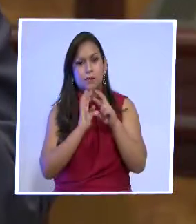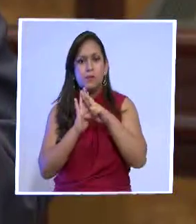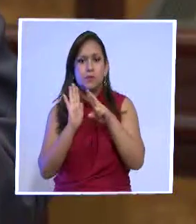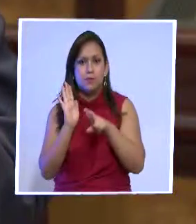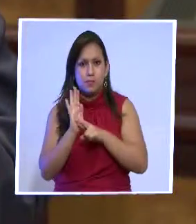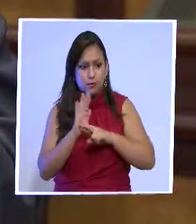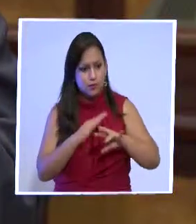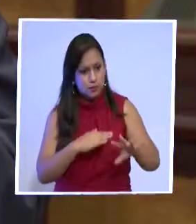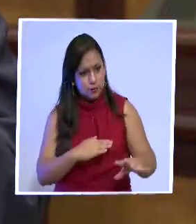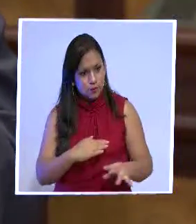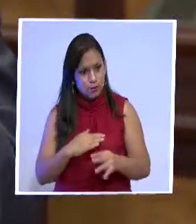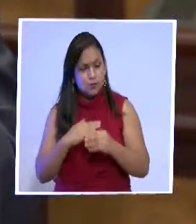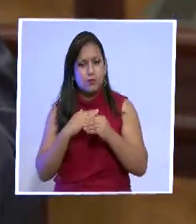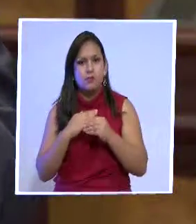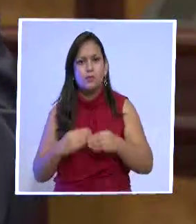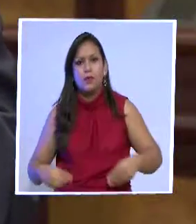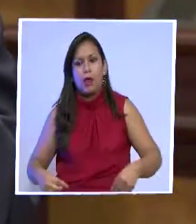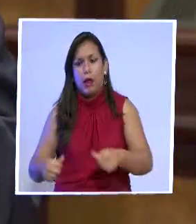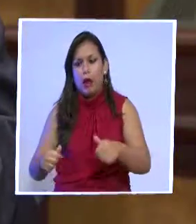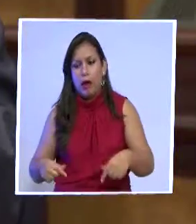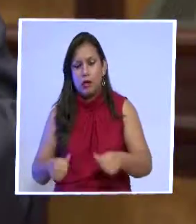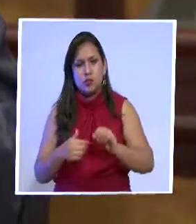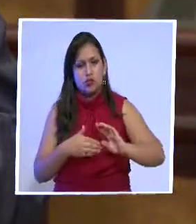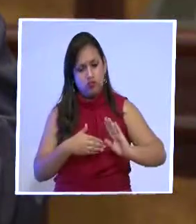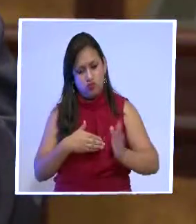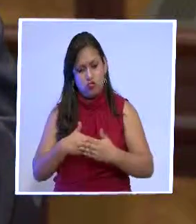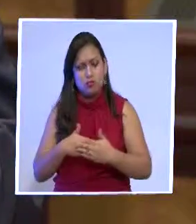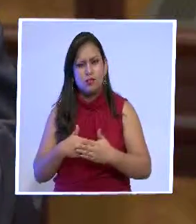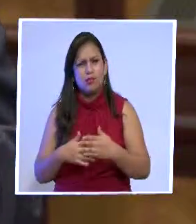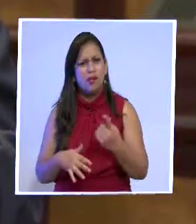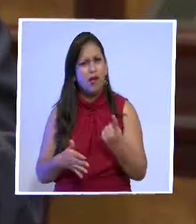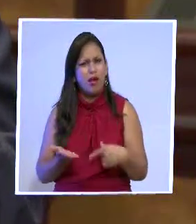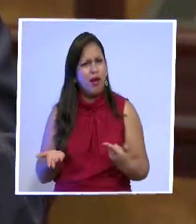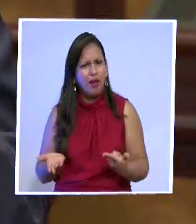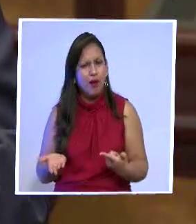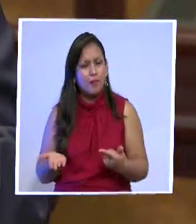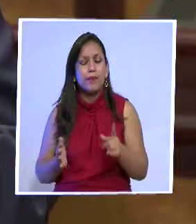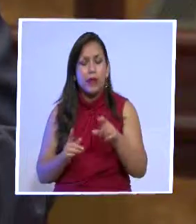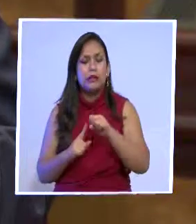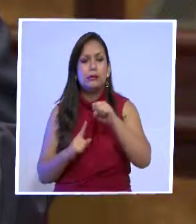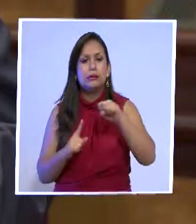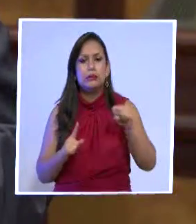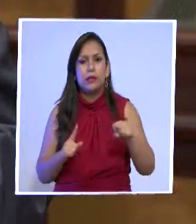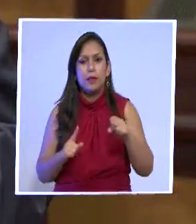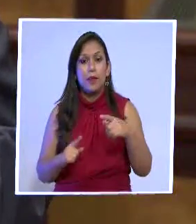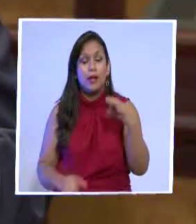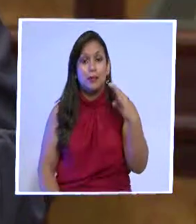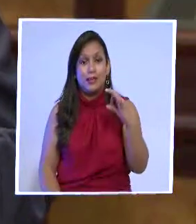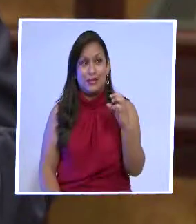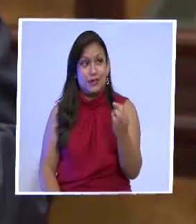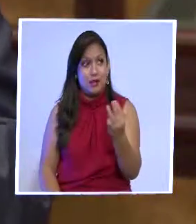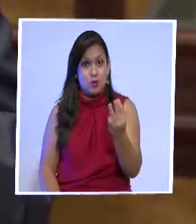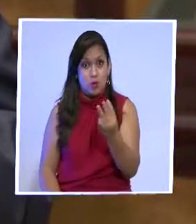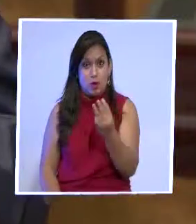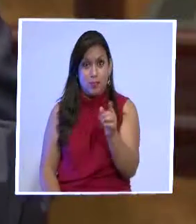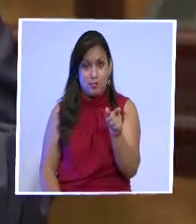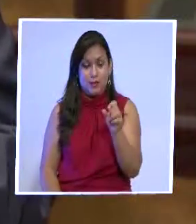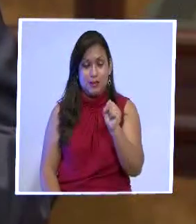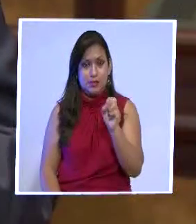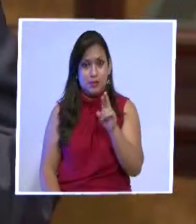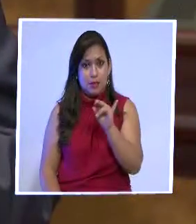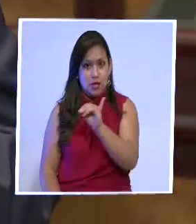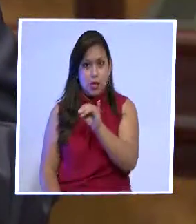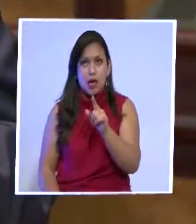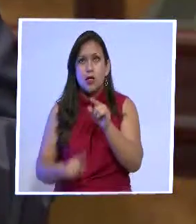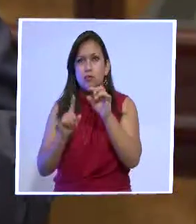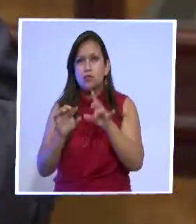anexo de gastos personales. ¿Qué es el anexo de gastos personales? Es un sistema que se lo descarga desde la página del Servicio de Rentas Internas y usted tiene que